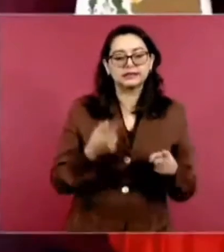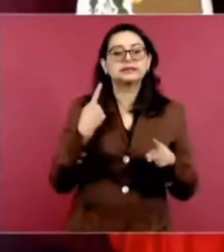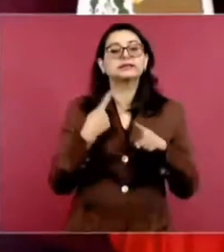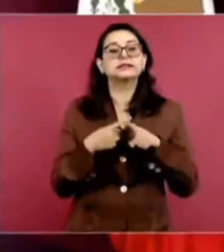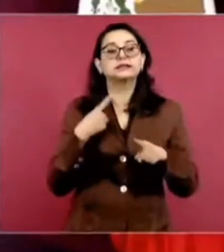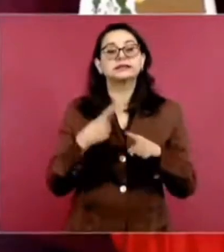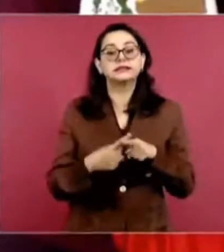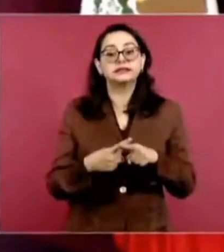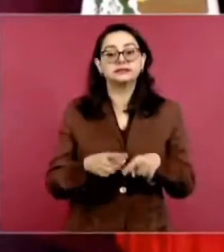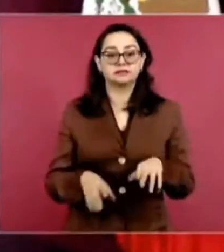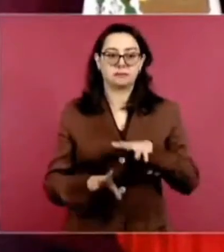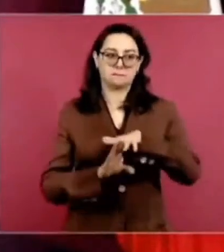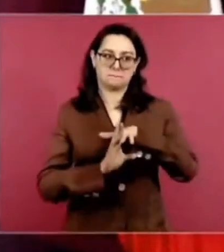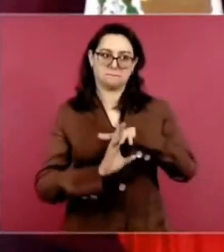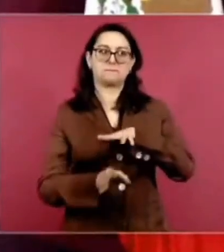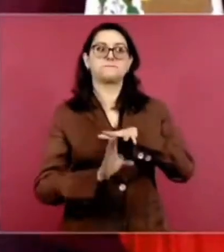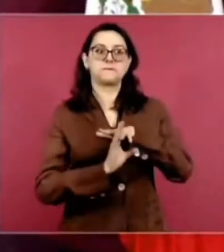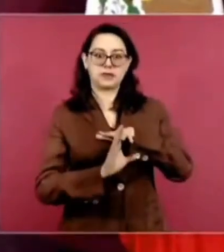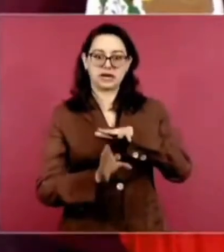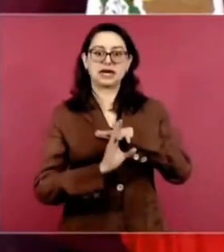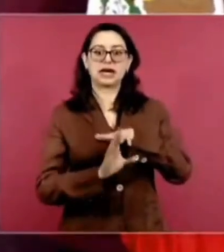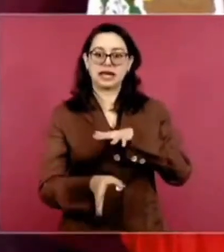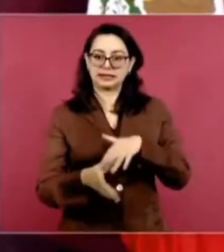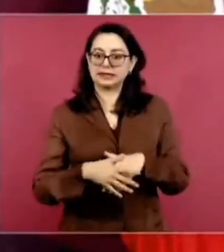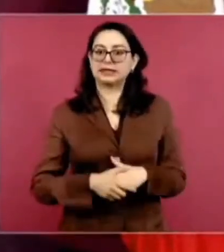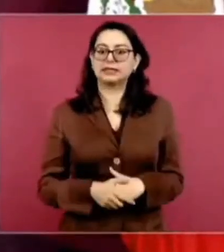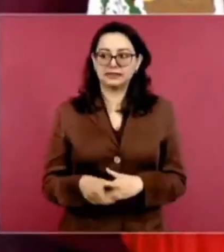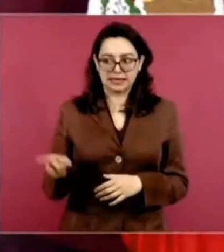Y el ciudadano de Estados Unidos